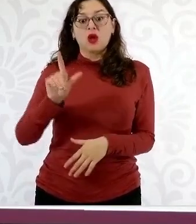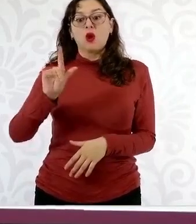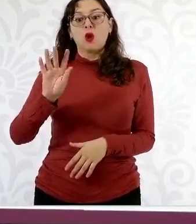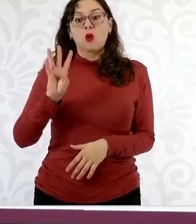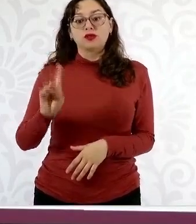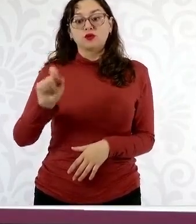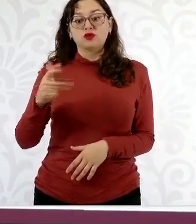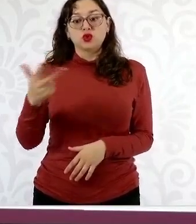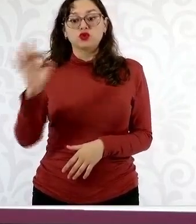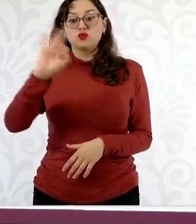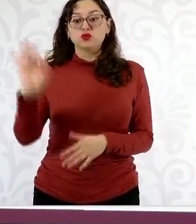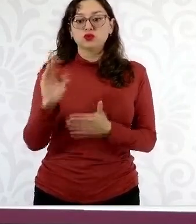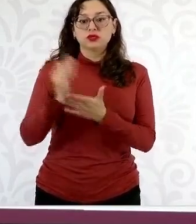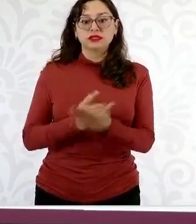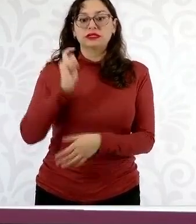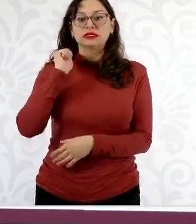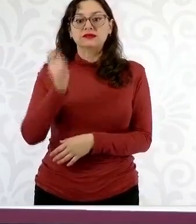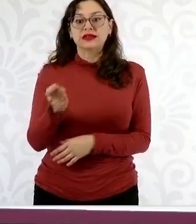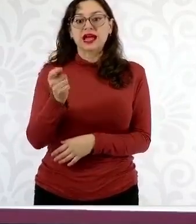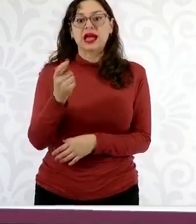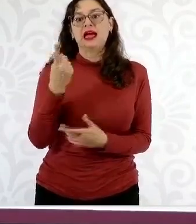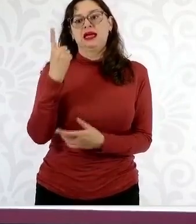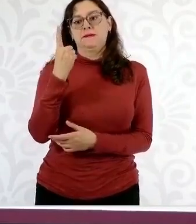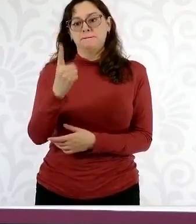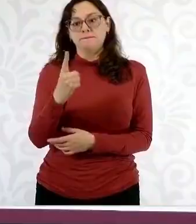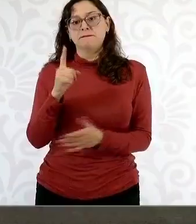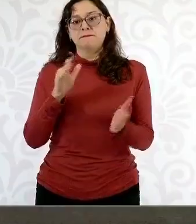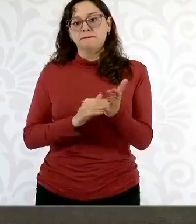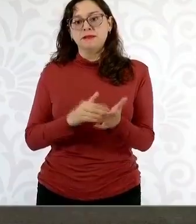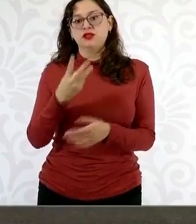aproximadamente 1.229 millones de pesos en empleo.